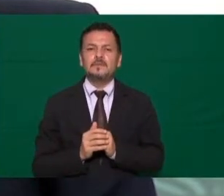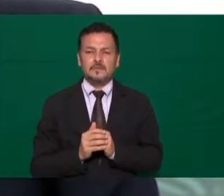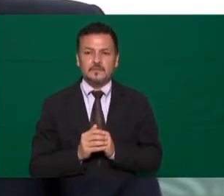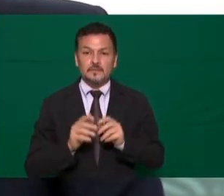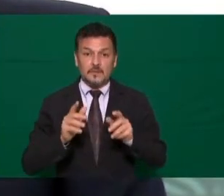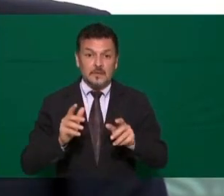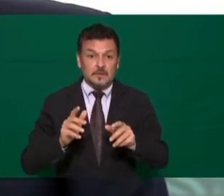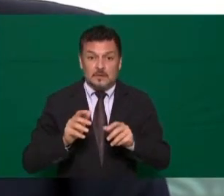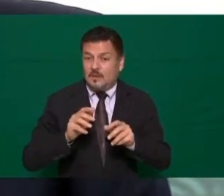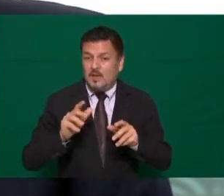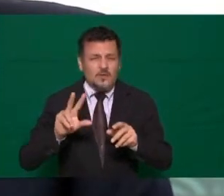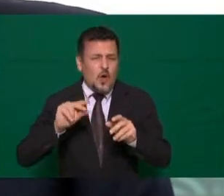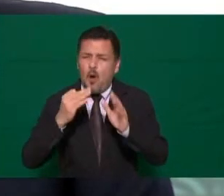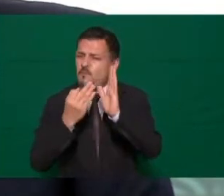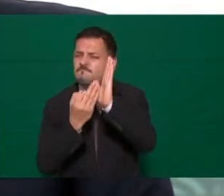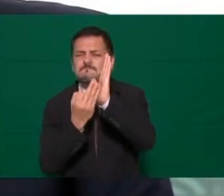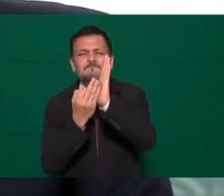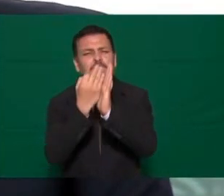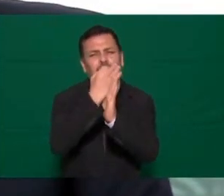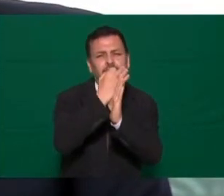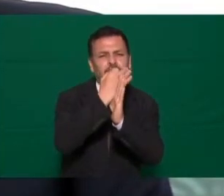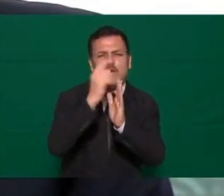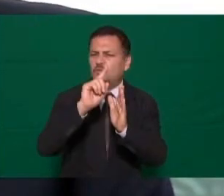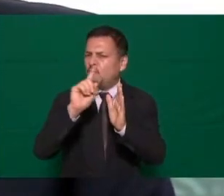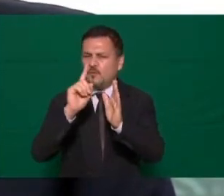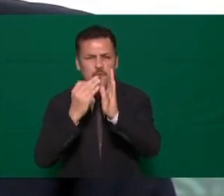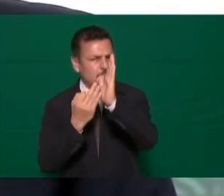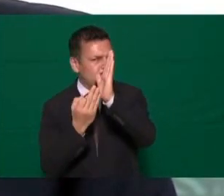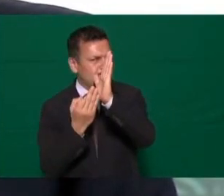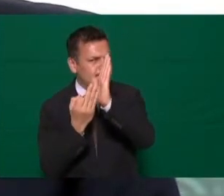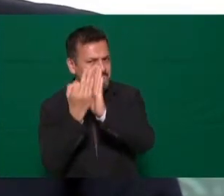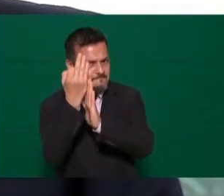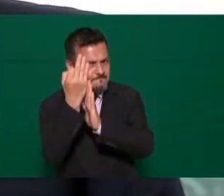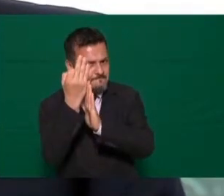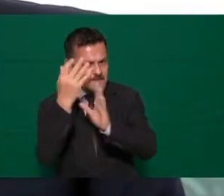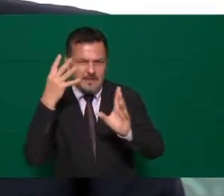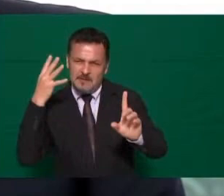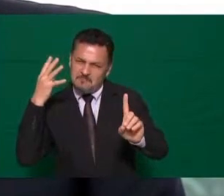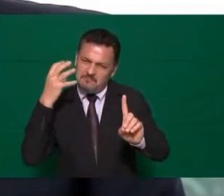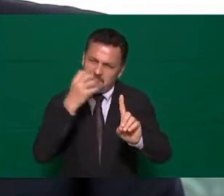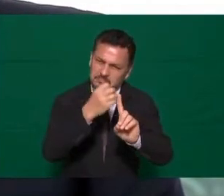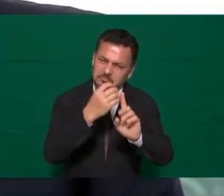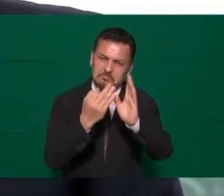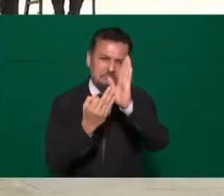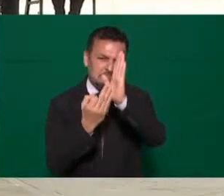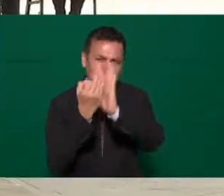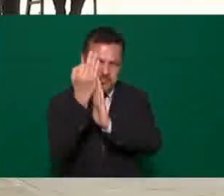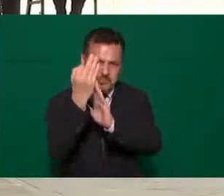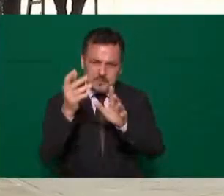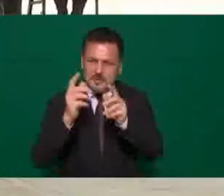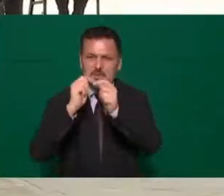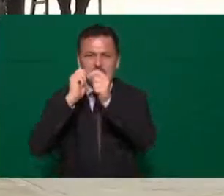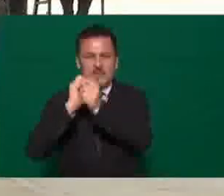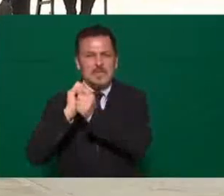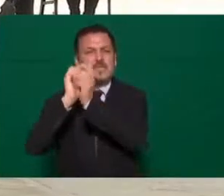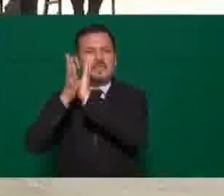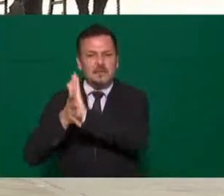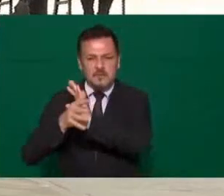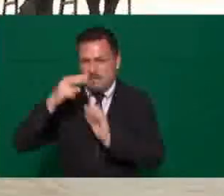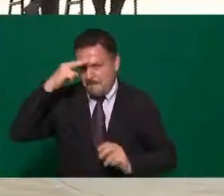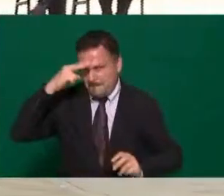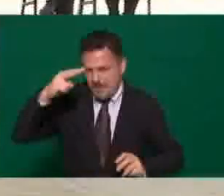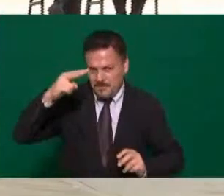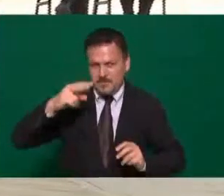Que nada nos desvíe en ese propósito de transformar a México.